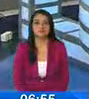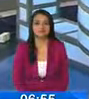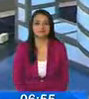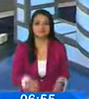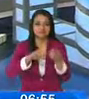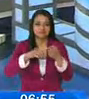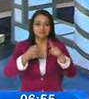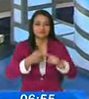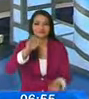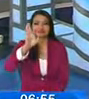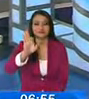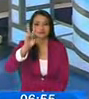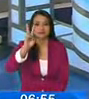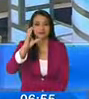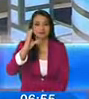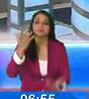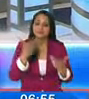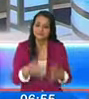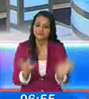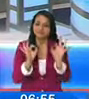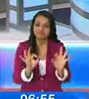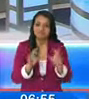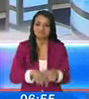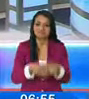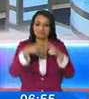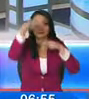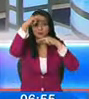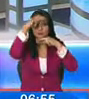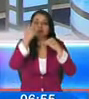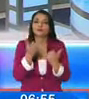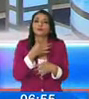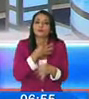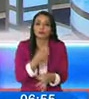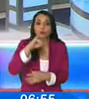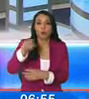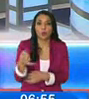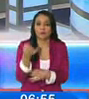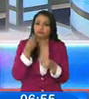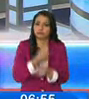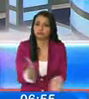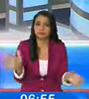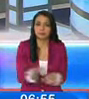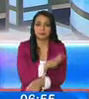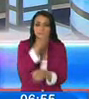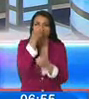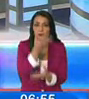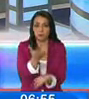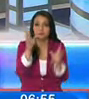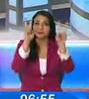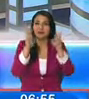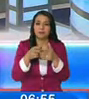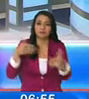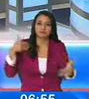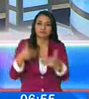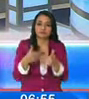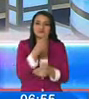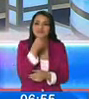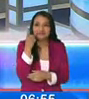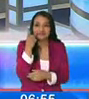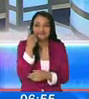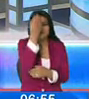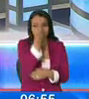Queridos amigos de Televicentro, ha llegado la hora de las noticias. Un placer el día jueves acompañarles. Hay mucho para comentar, mucho para hablar en estas últimas horas. Dianita Iberito, buen